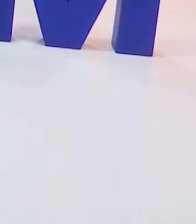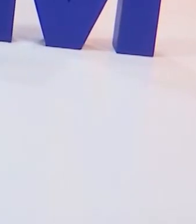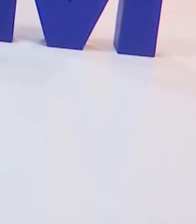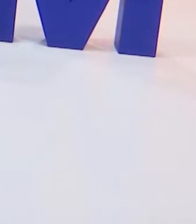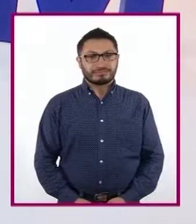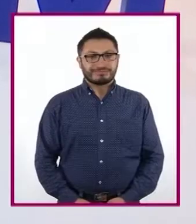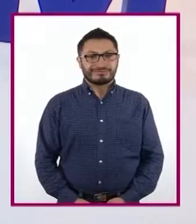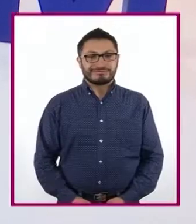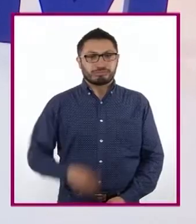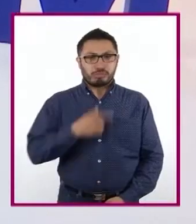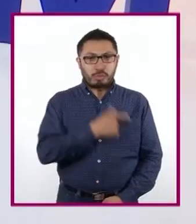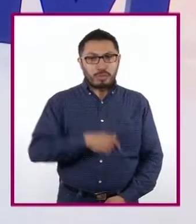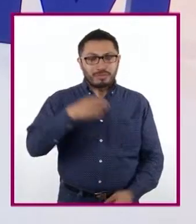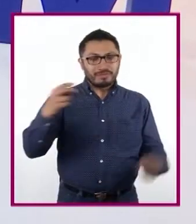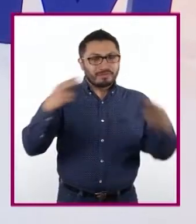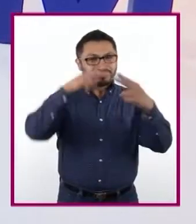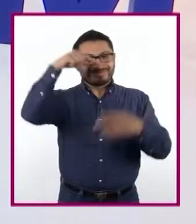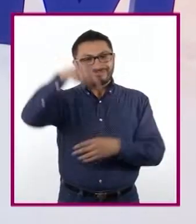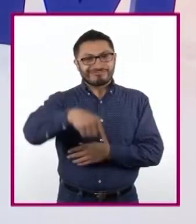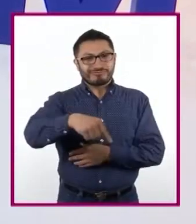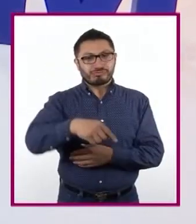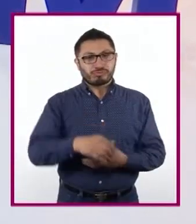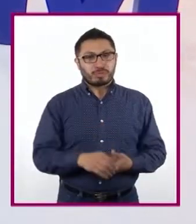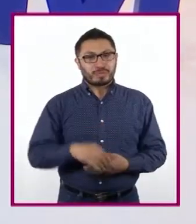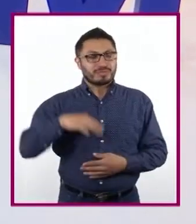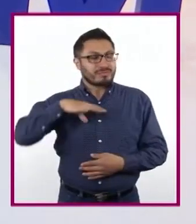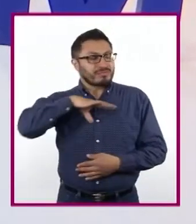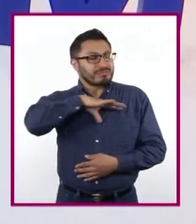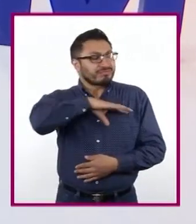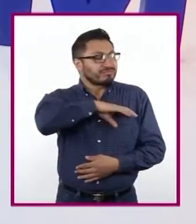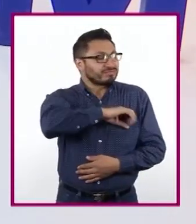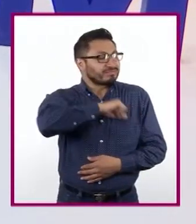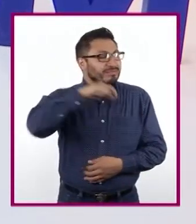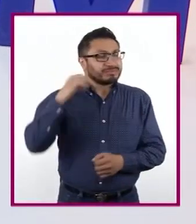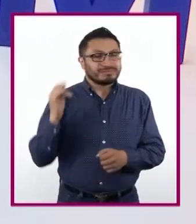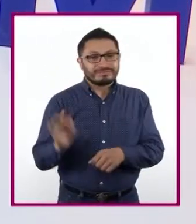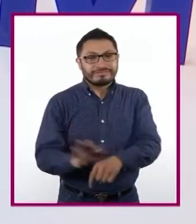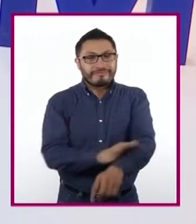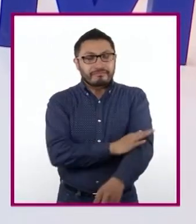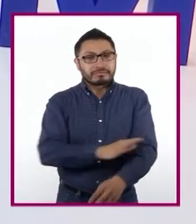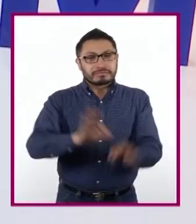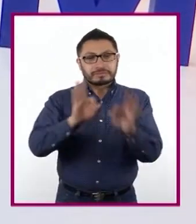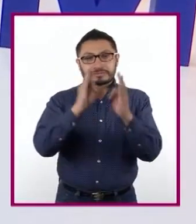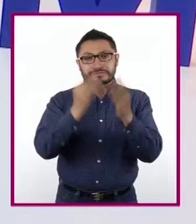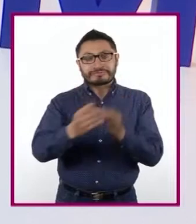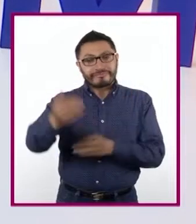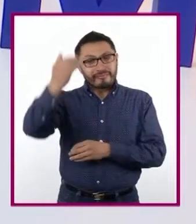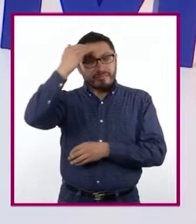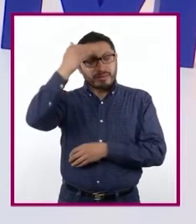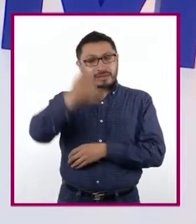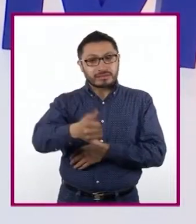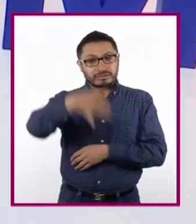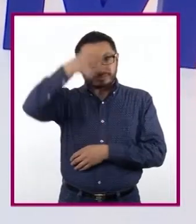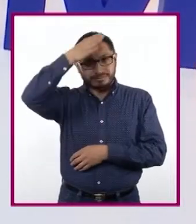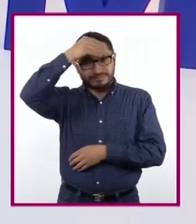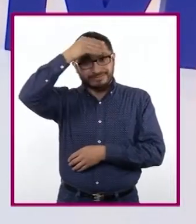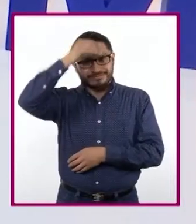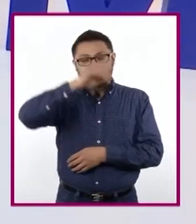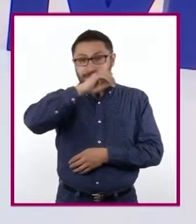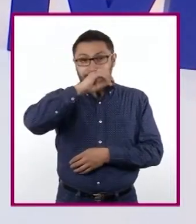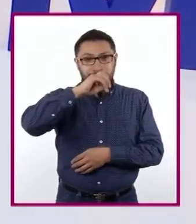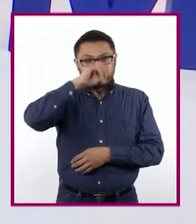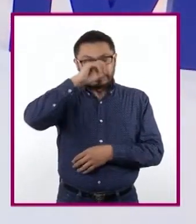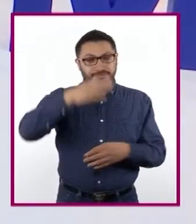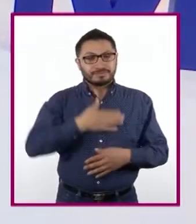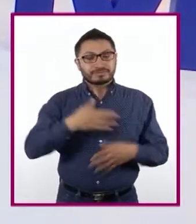Qué gusto encontrarnos aquí, en la apasionante aventura del conocimiento y el aprendizaje.